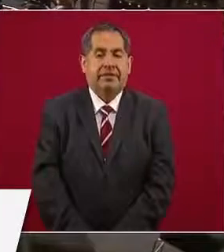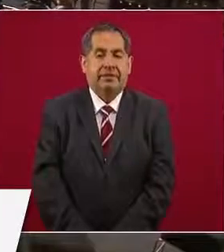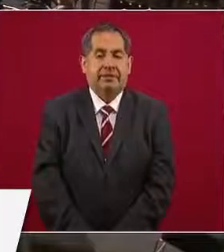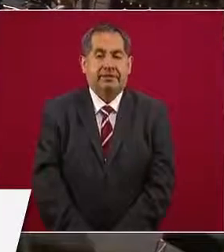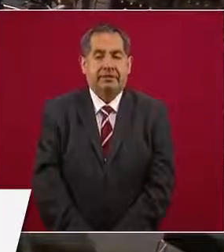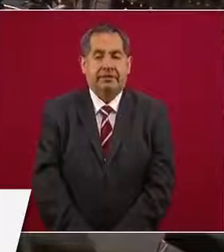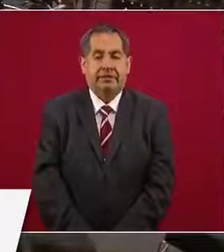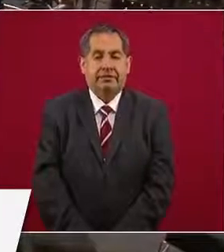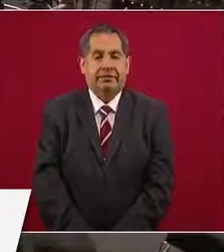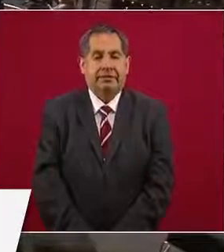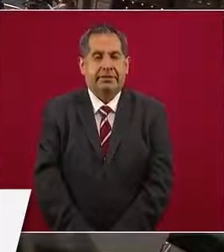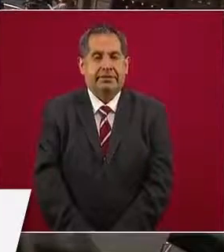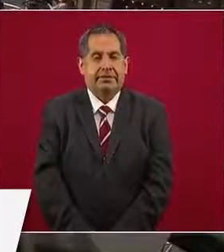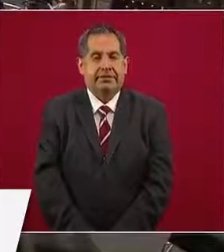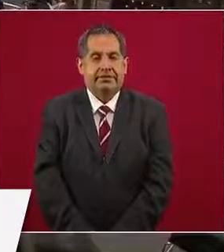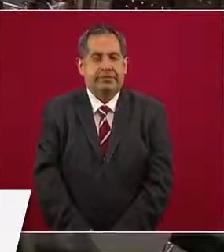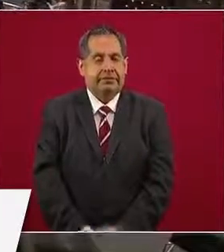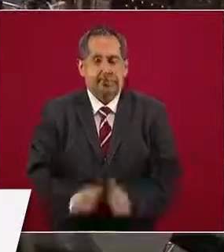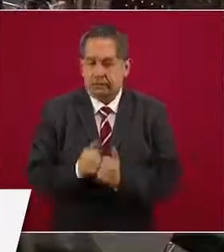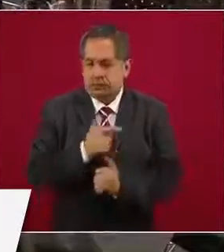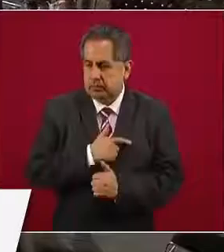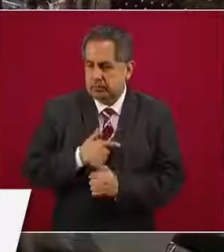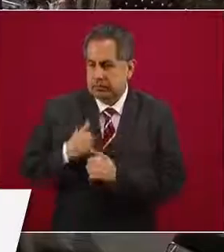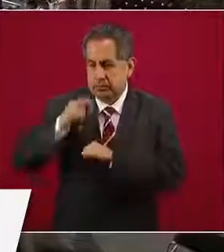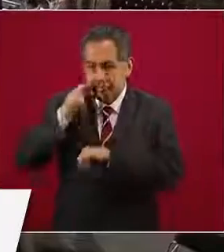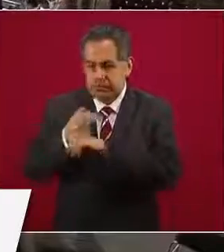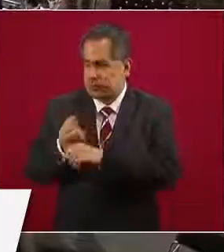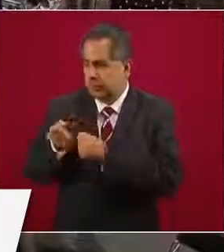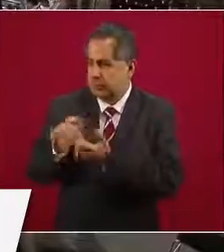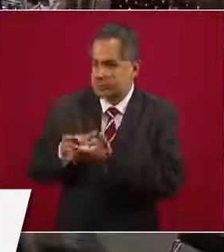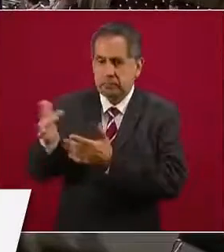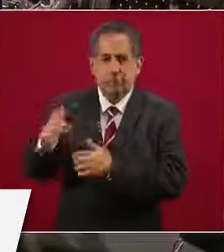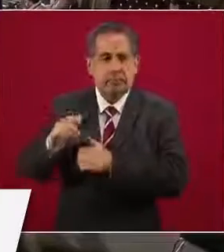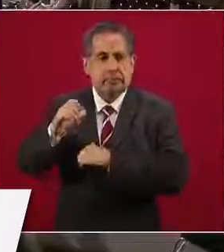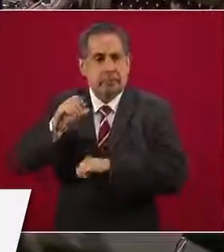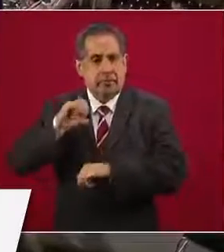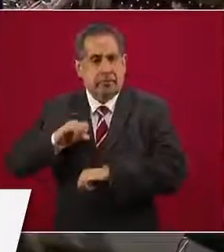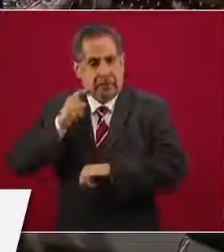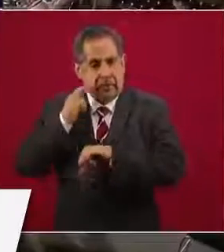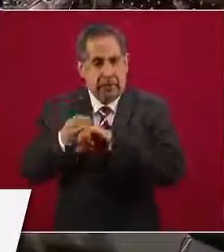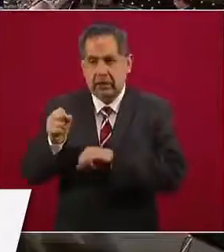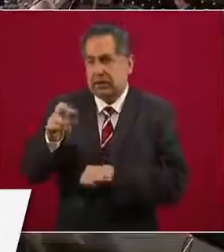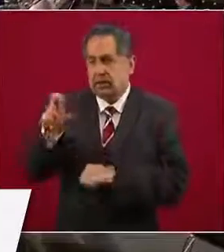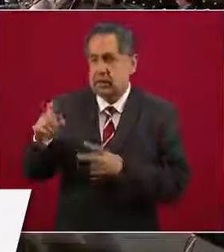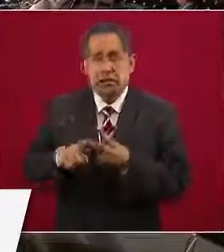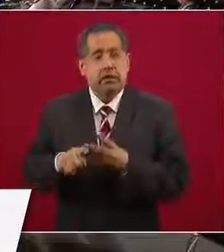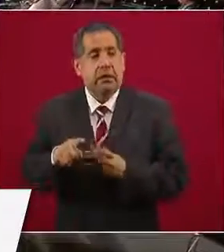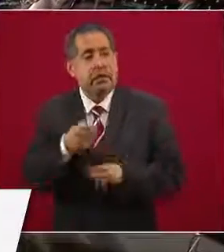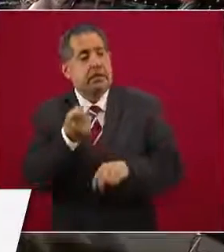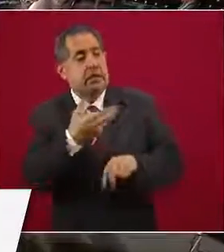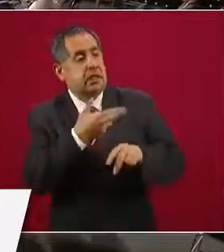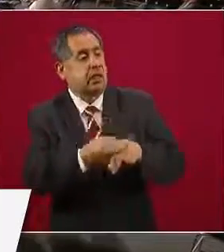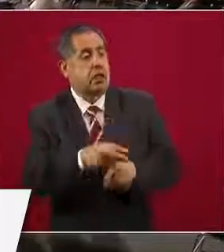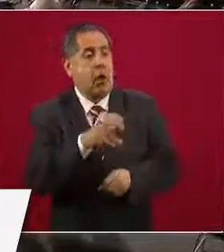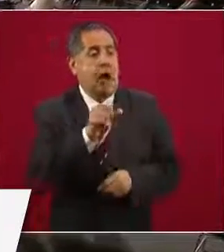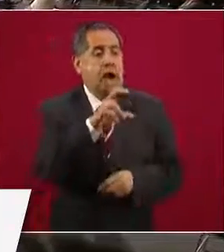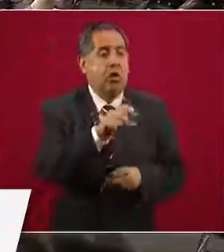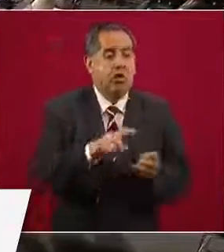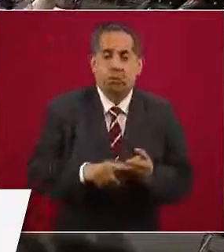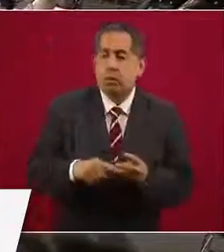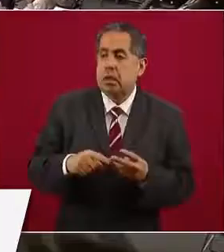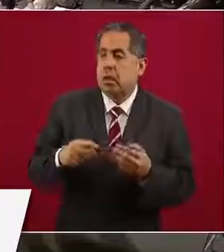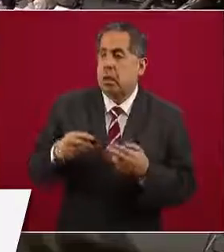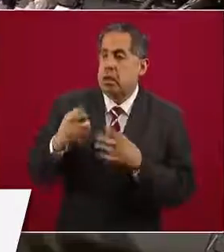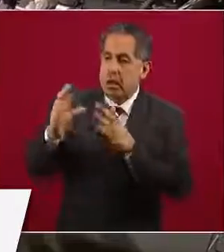nuestros pacientes con mucho gusto canciller muchas gracias canciller secretario carlos slim- silvia varela maestro alcocer